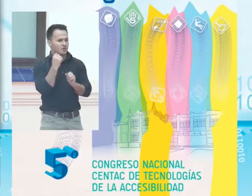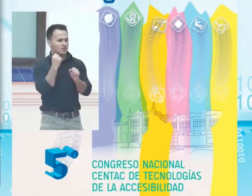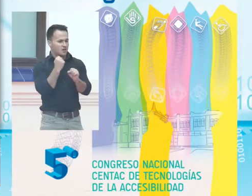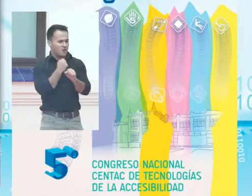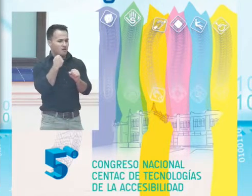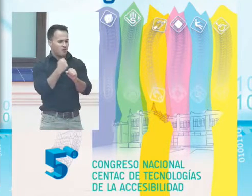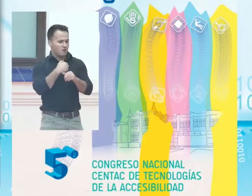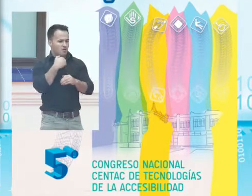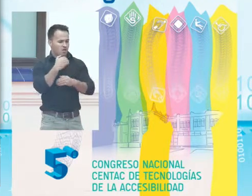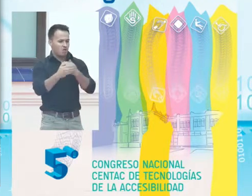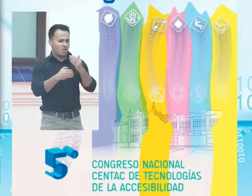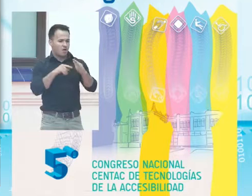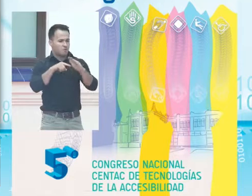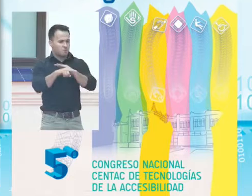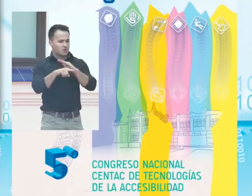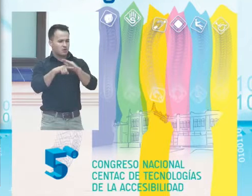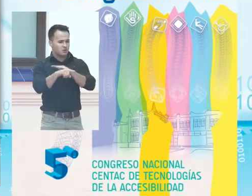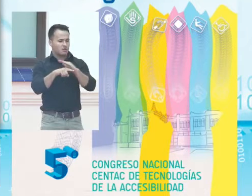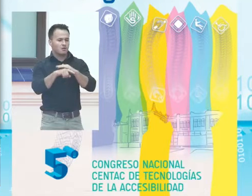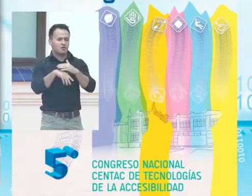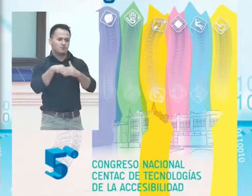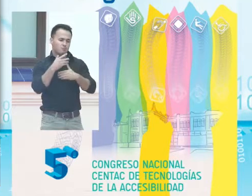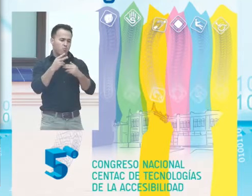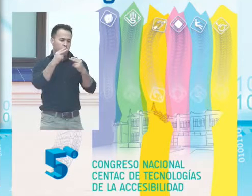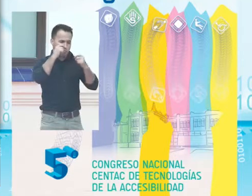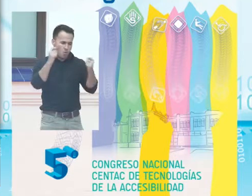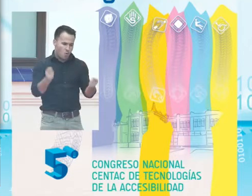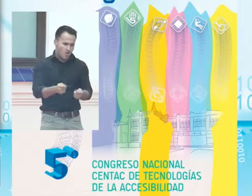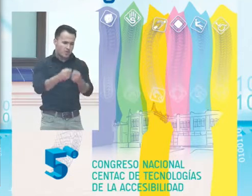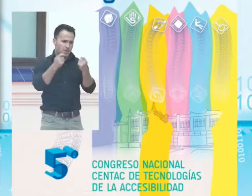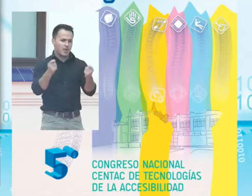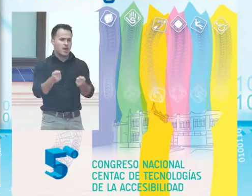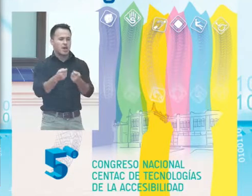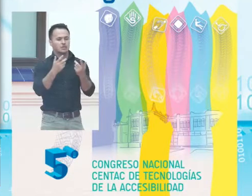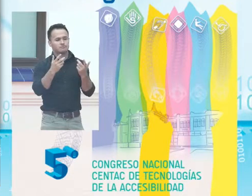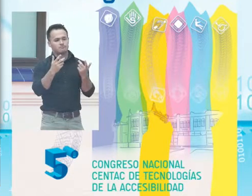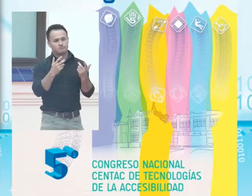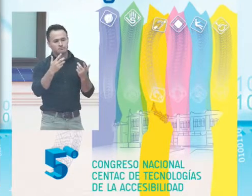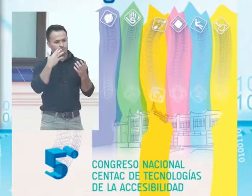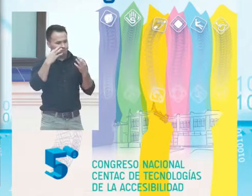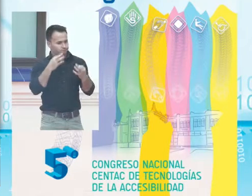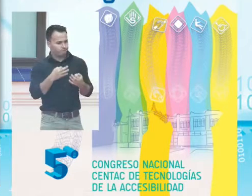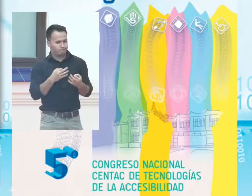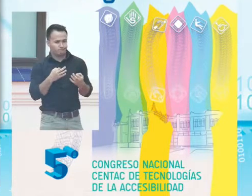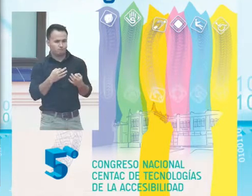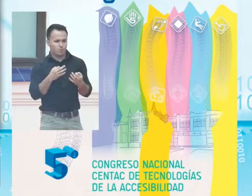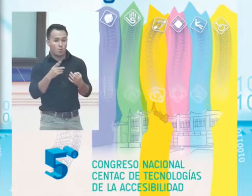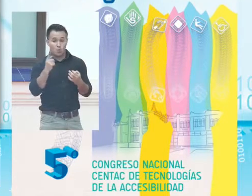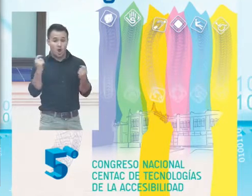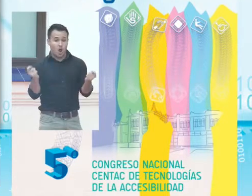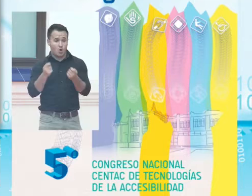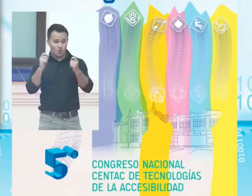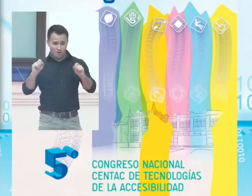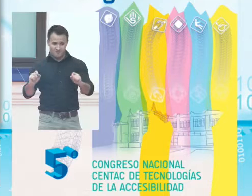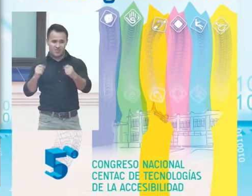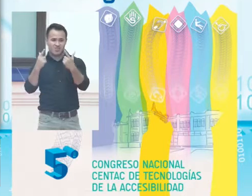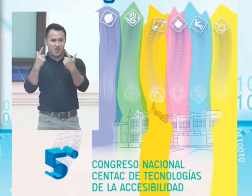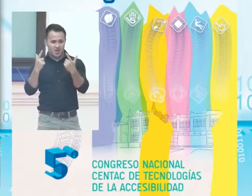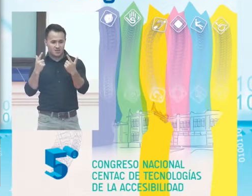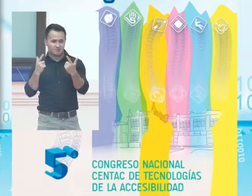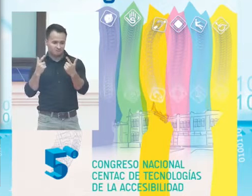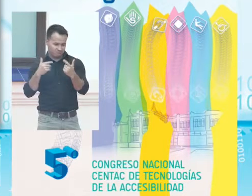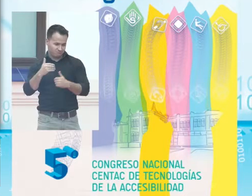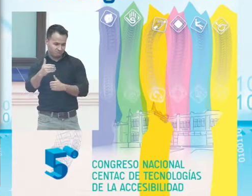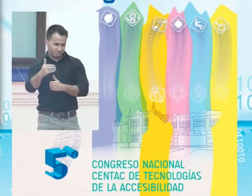trabajo administrativa, publicitaria. Seguro que habrá un anuncio oficial,